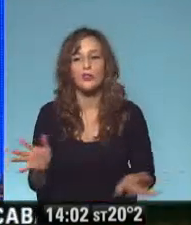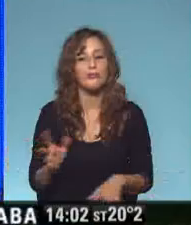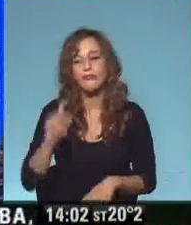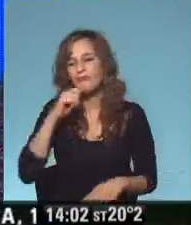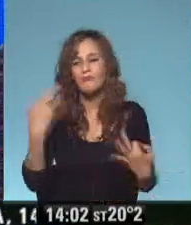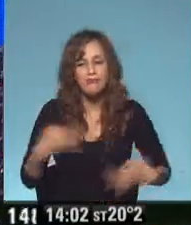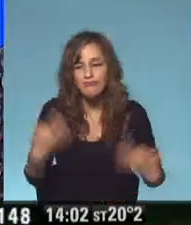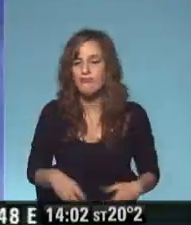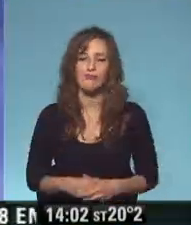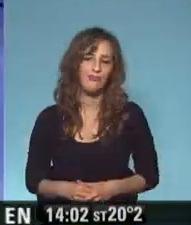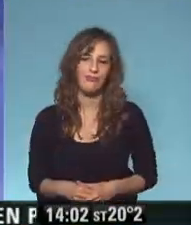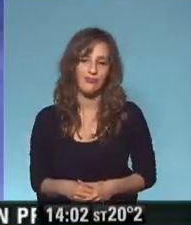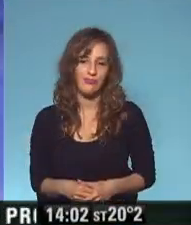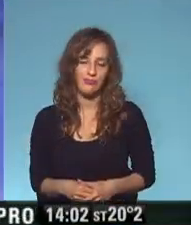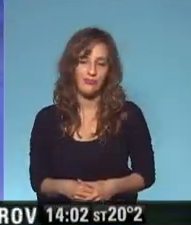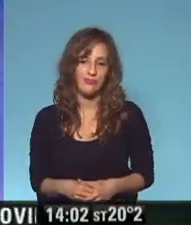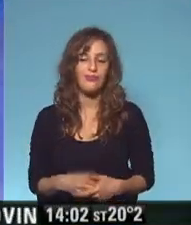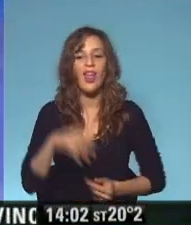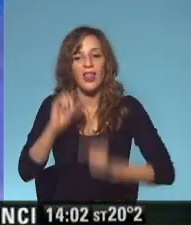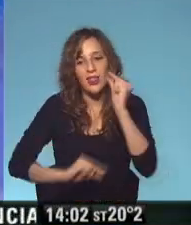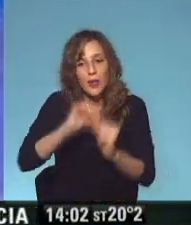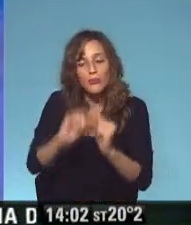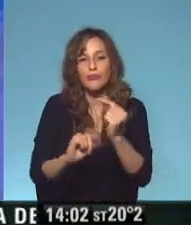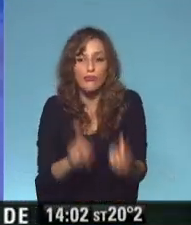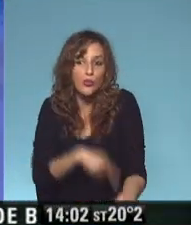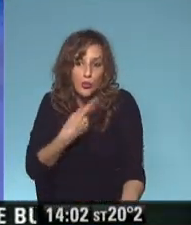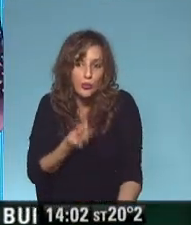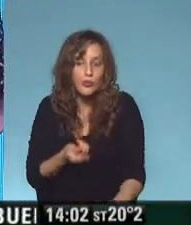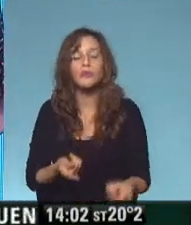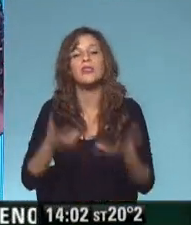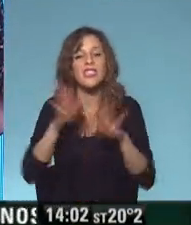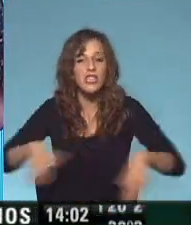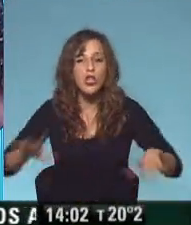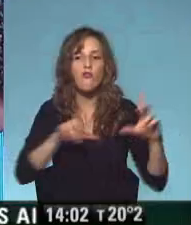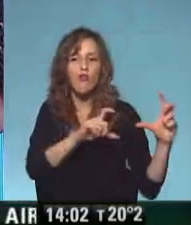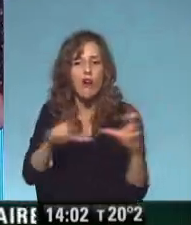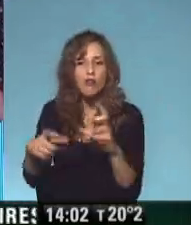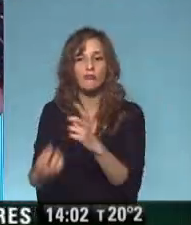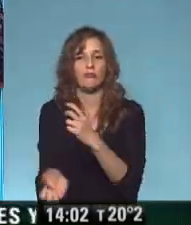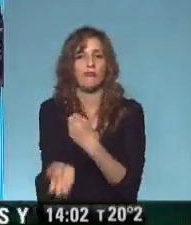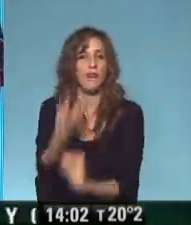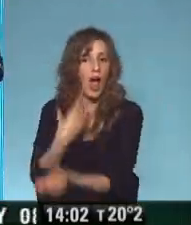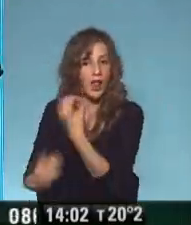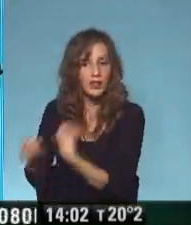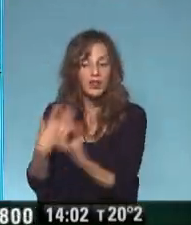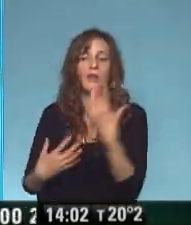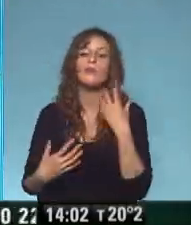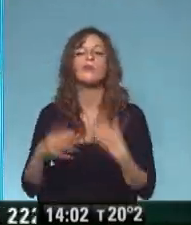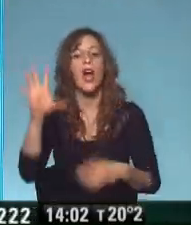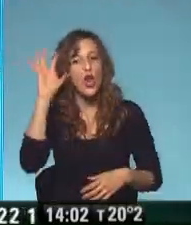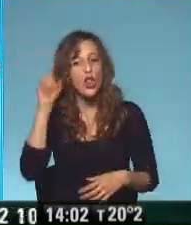organizando. Cada clase. Nos vamos acostumbrando. Además, los chicos nos están mandando muchas fotos. Sí, recuerden que nos mandan fotos